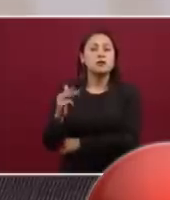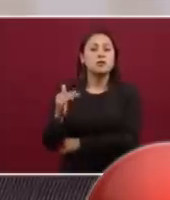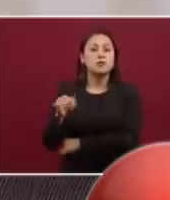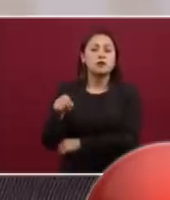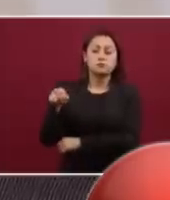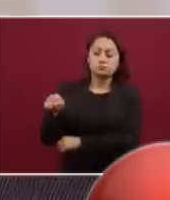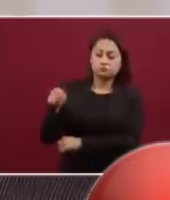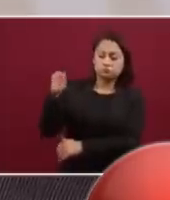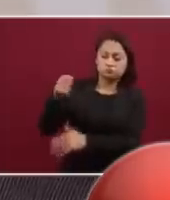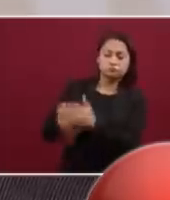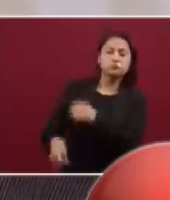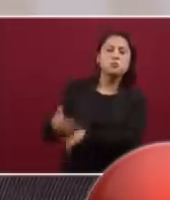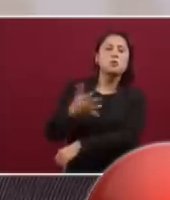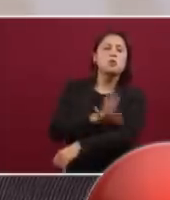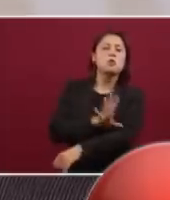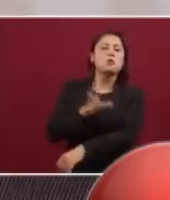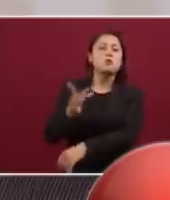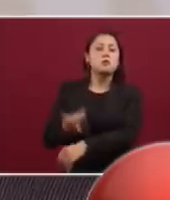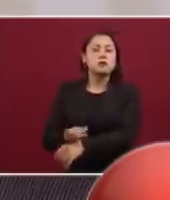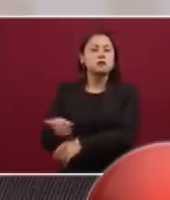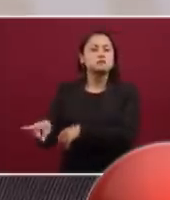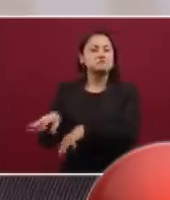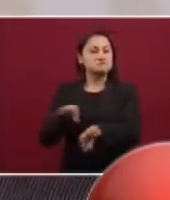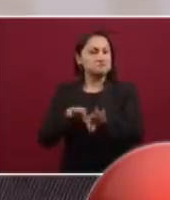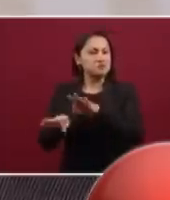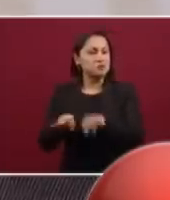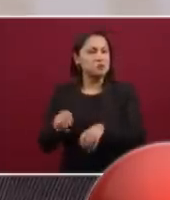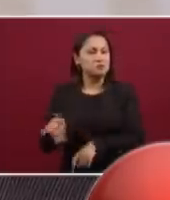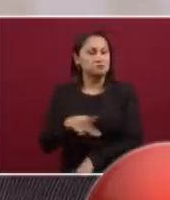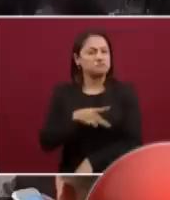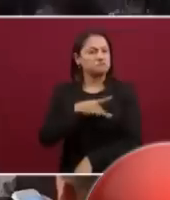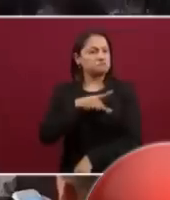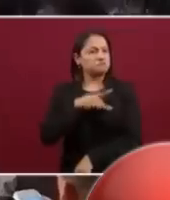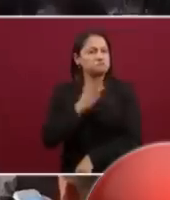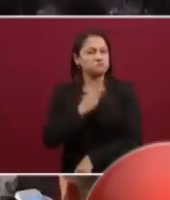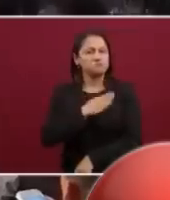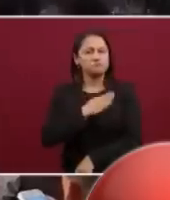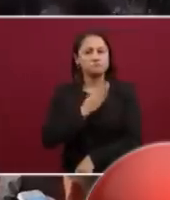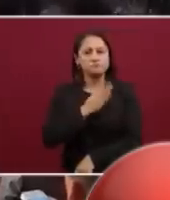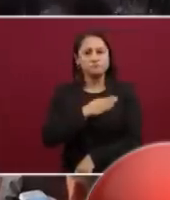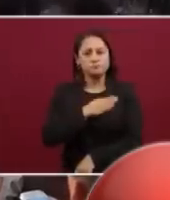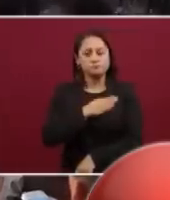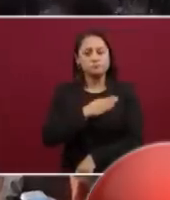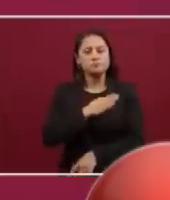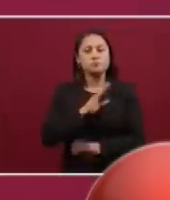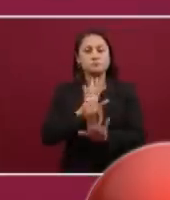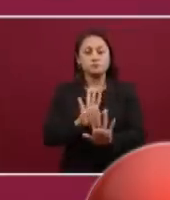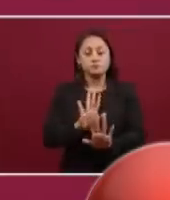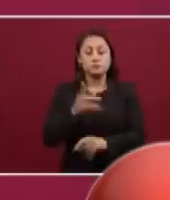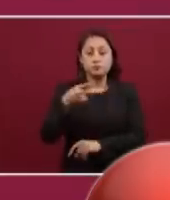trabajador y de buenos sentimientos pero subrayó